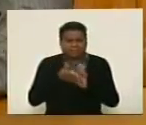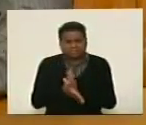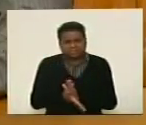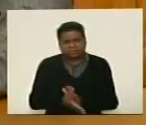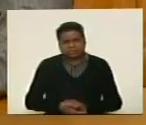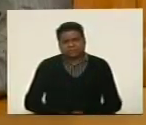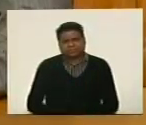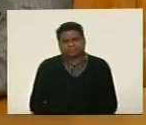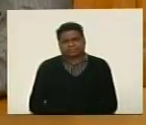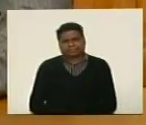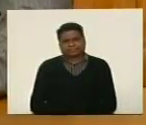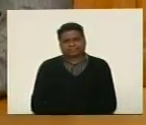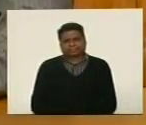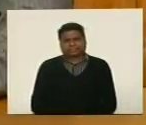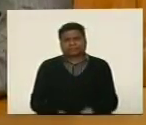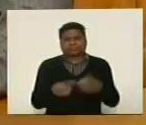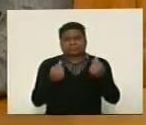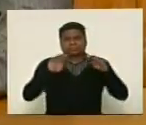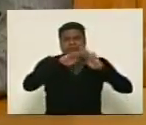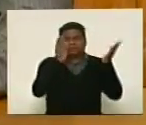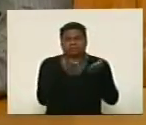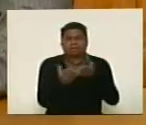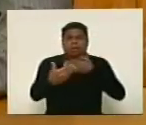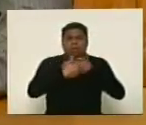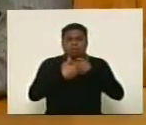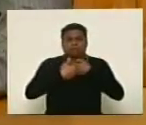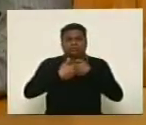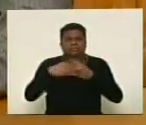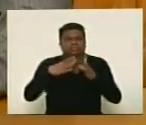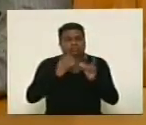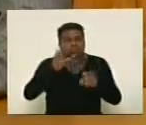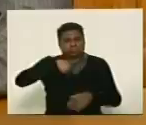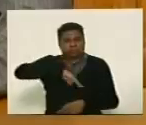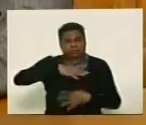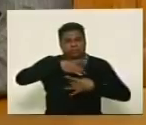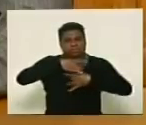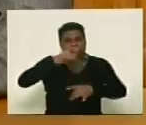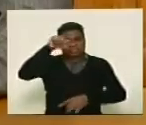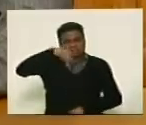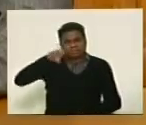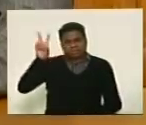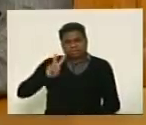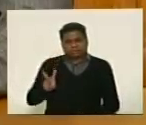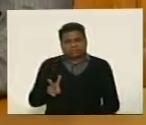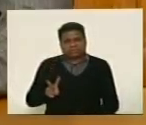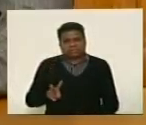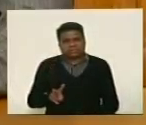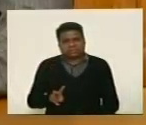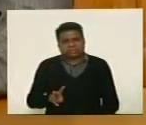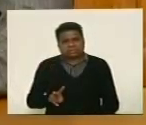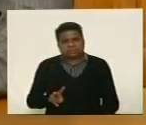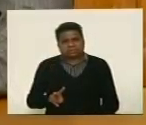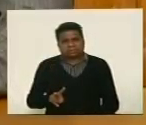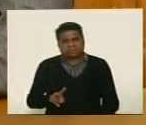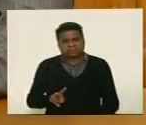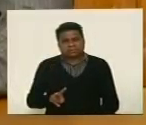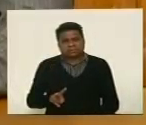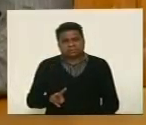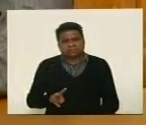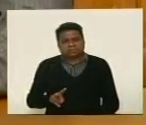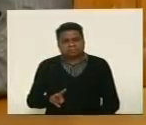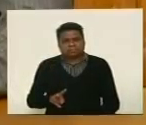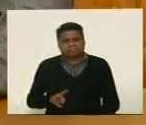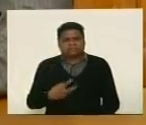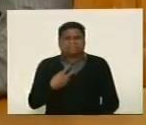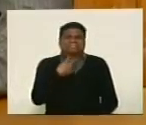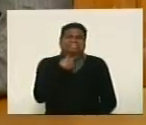rancios de la economía mundial en contra de nuestros intereses nacionales, que ha golpeado directamente a las venezolanas